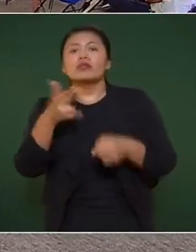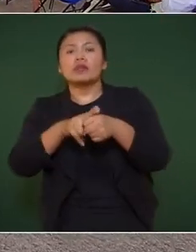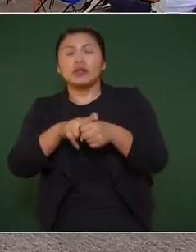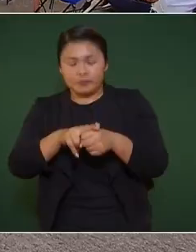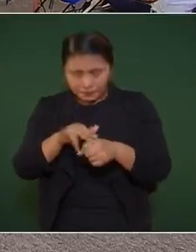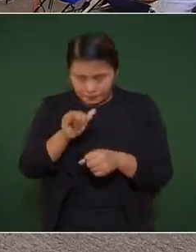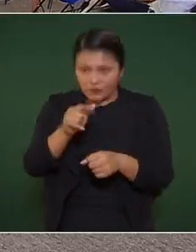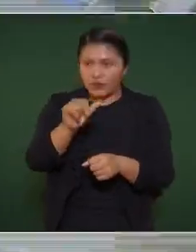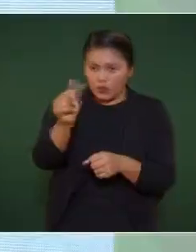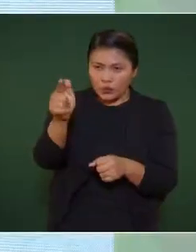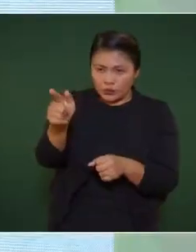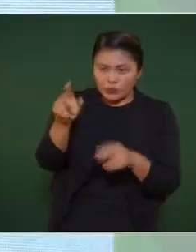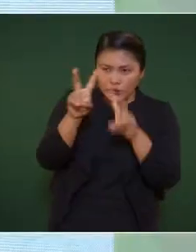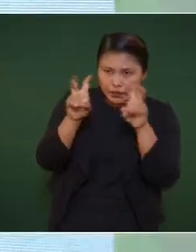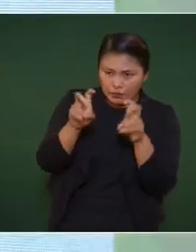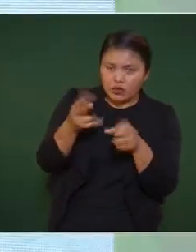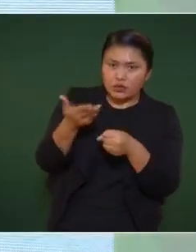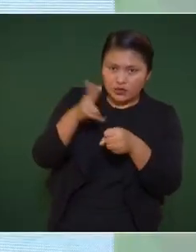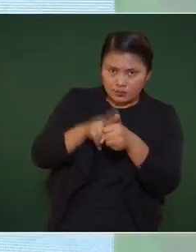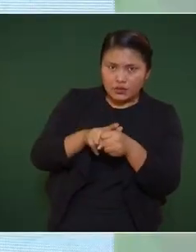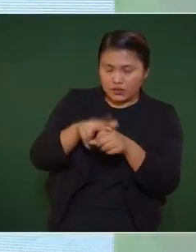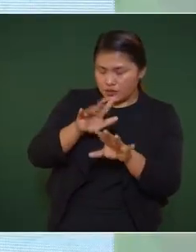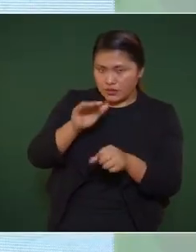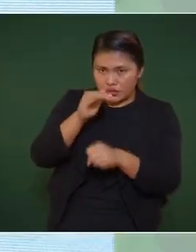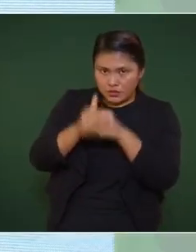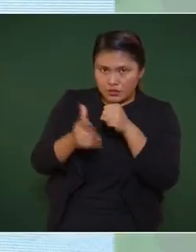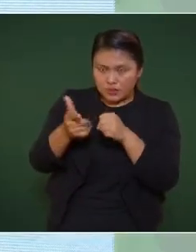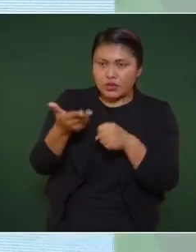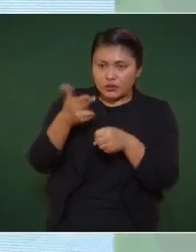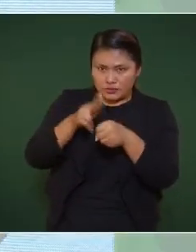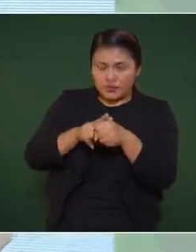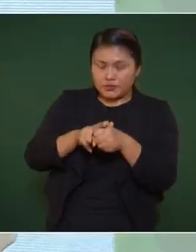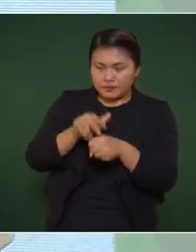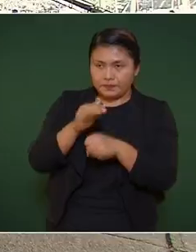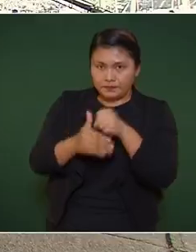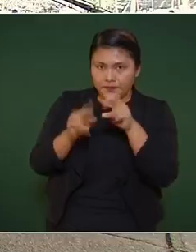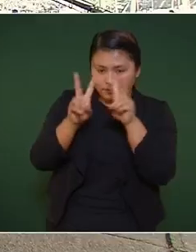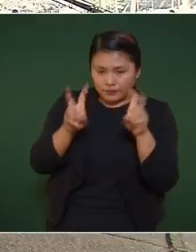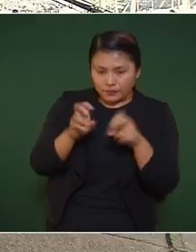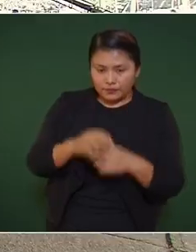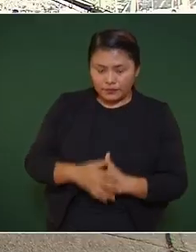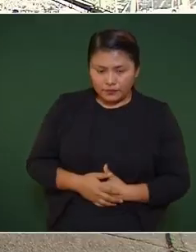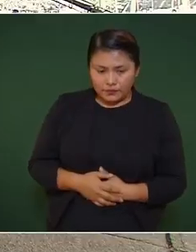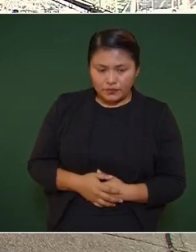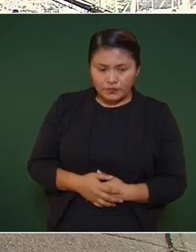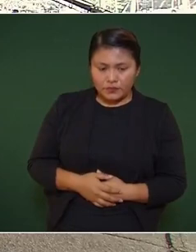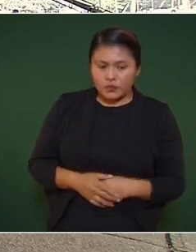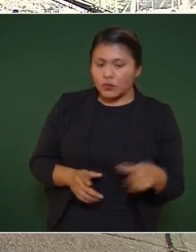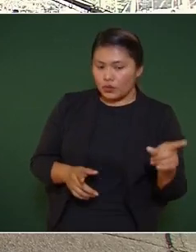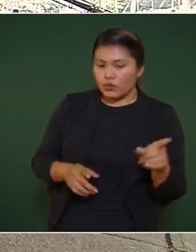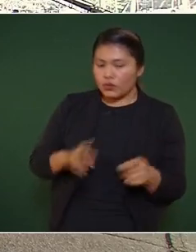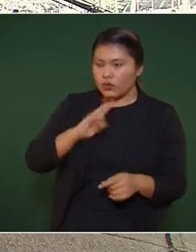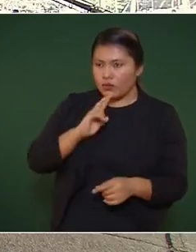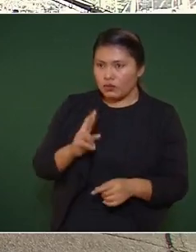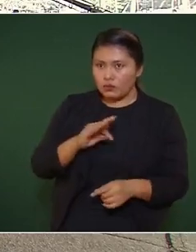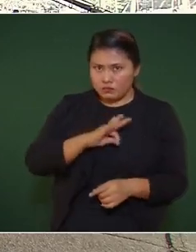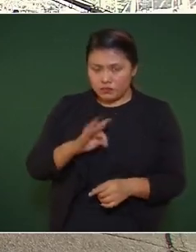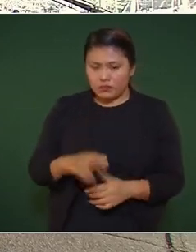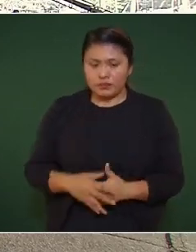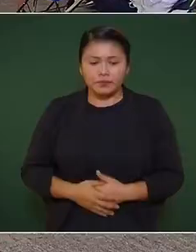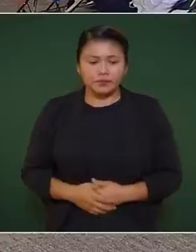Vamos a terminar lo del hospital. ¿Tú puedes responder?